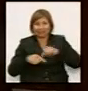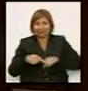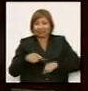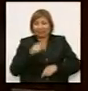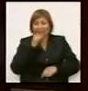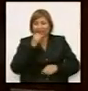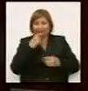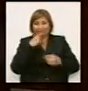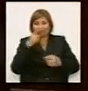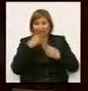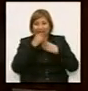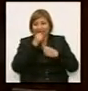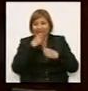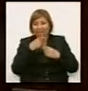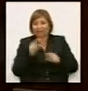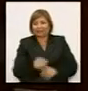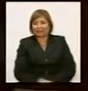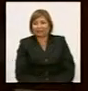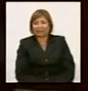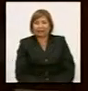una declaración,